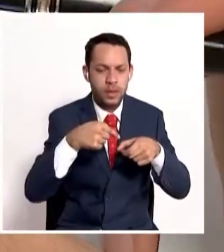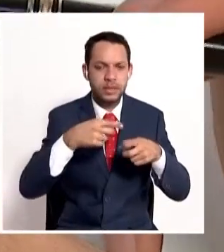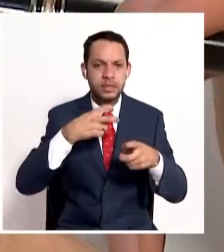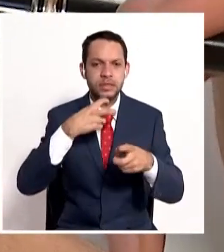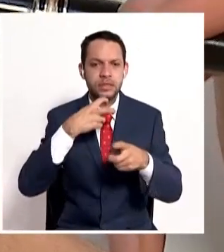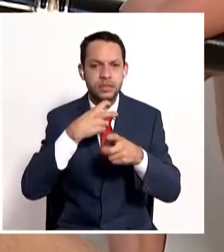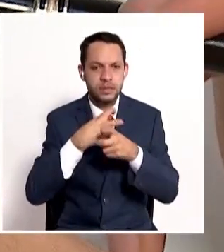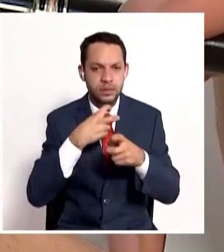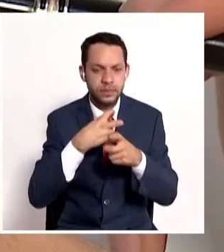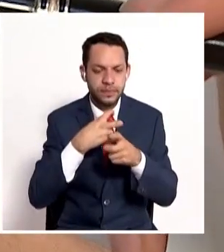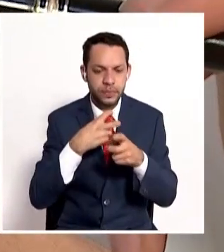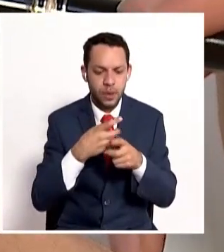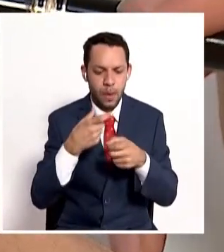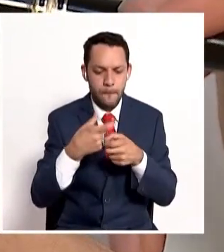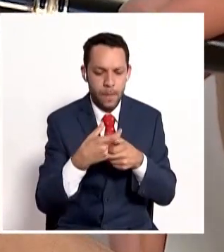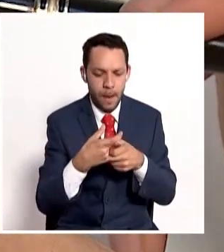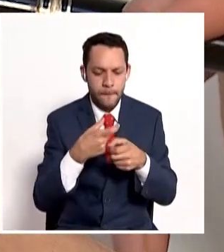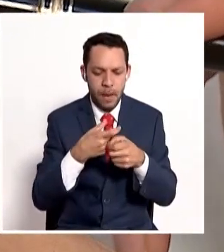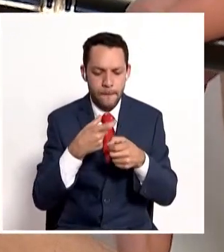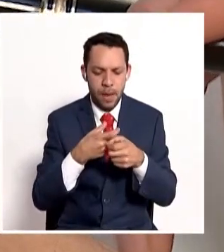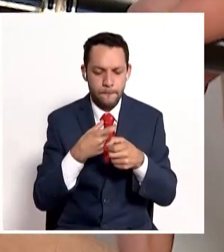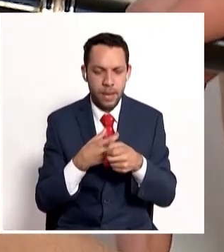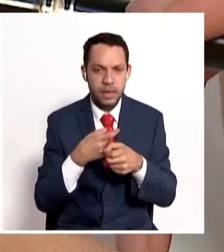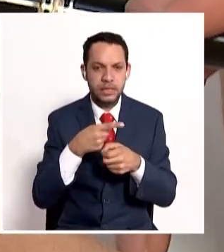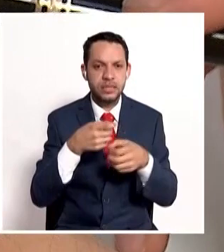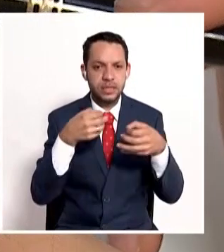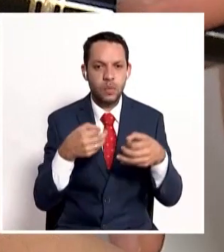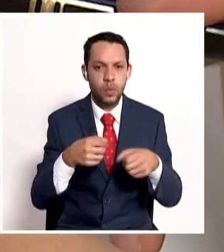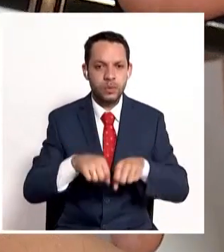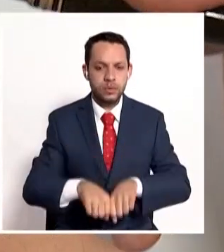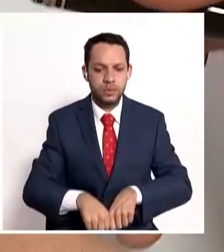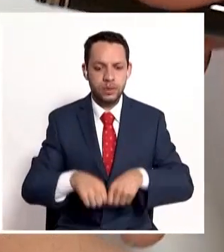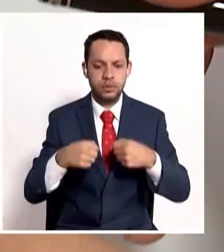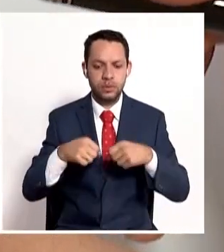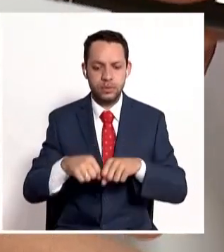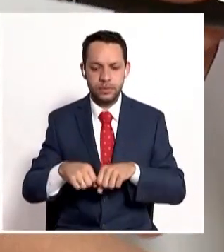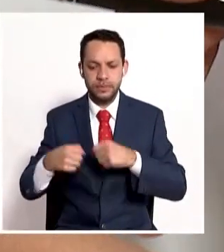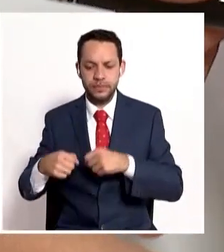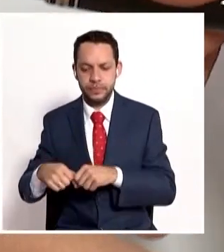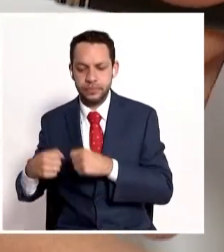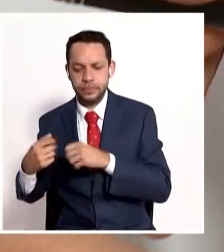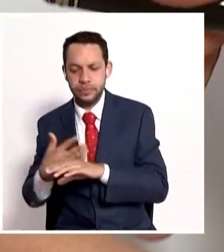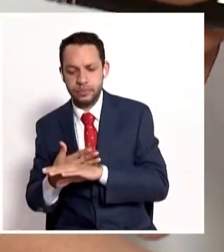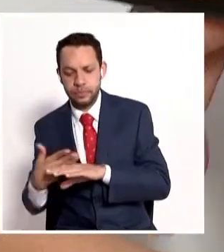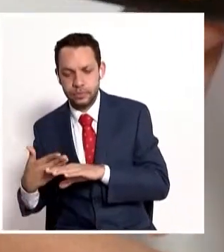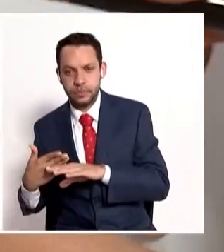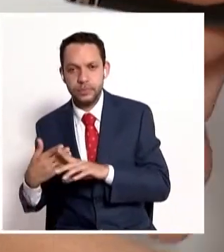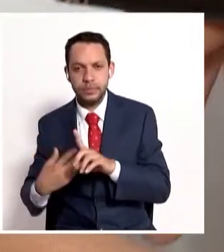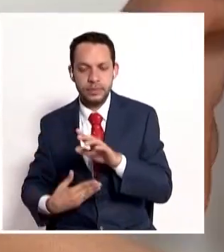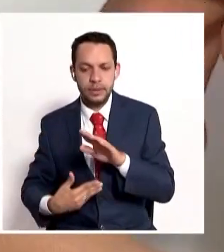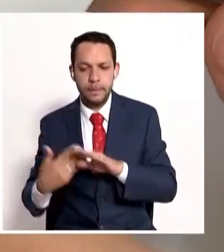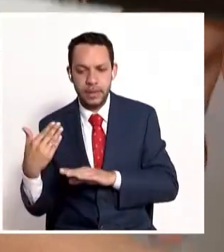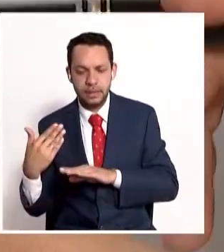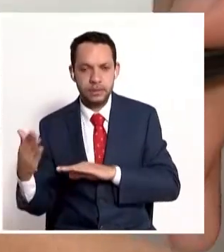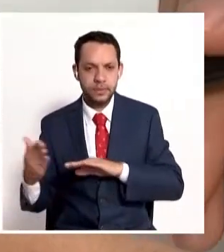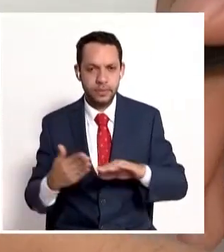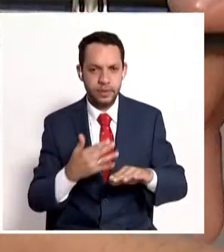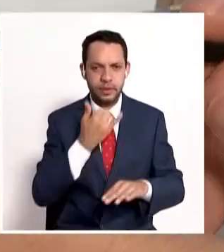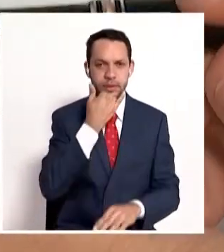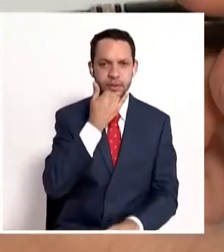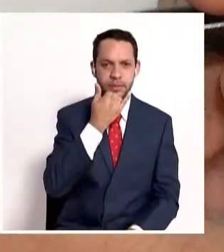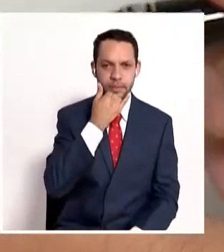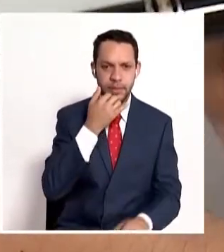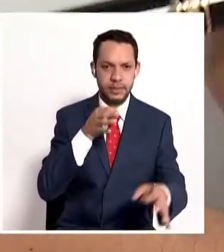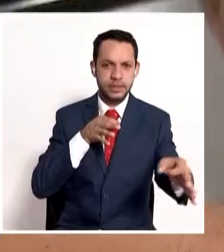amortiguador que entre entre vértebra vértebra y vértebra comienza a lesionarse hacia arriba que pasa y en los procesos